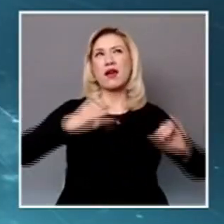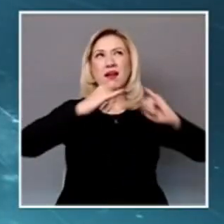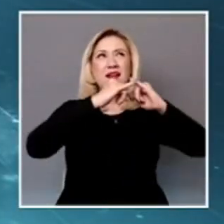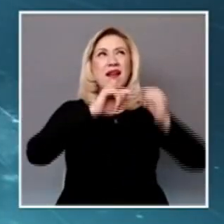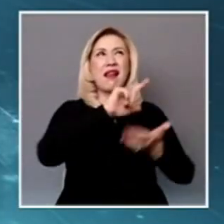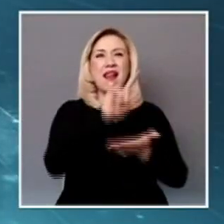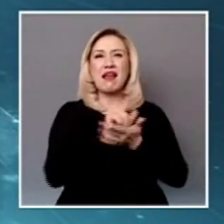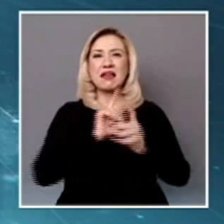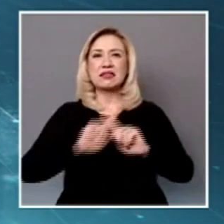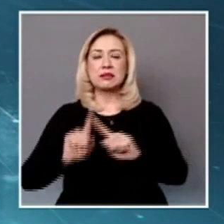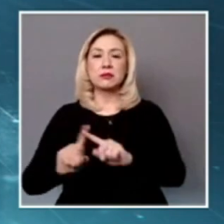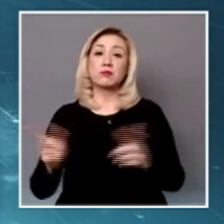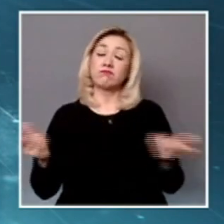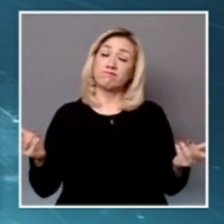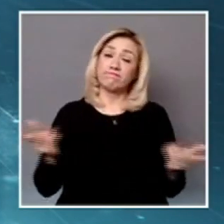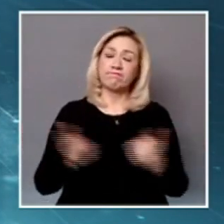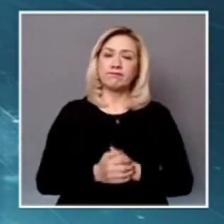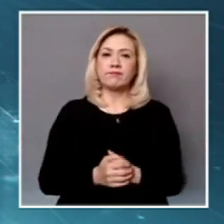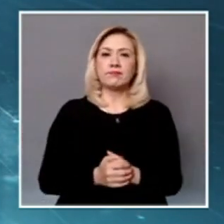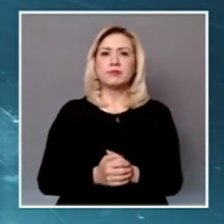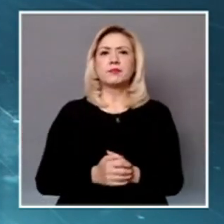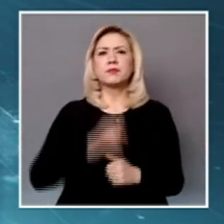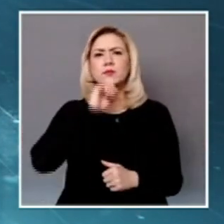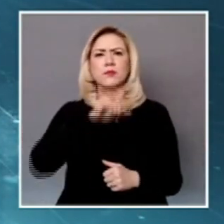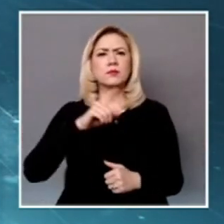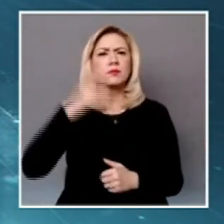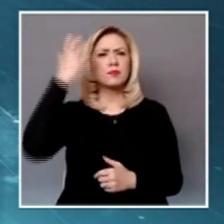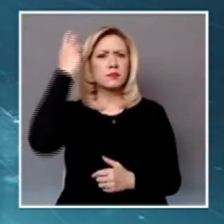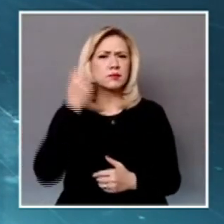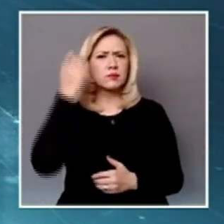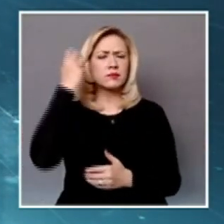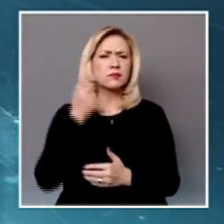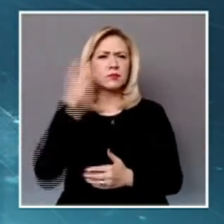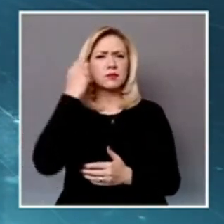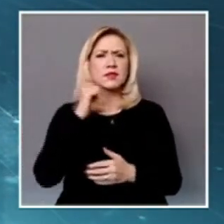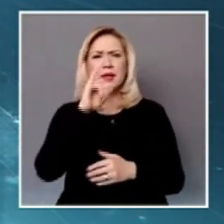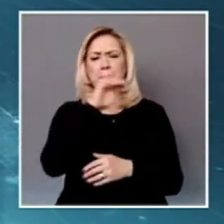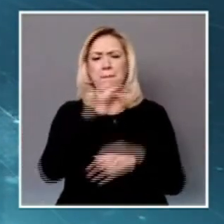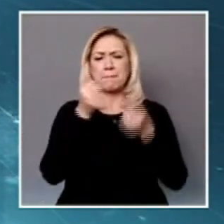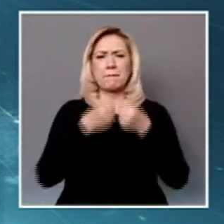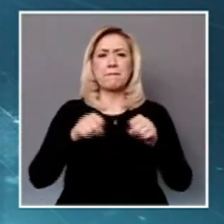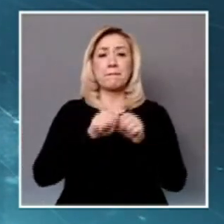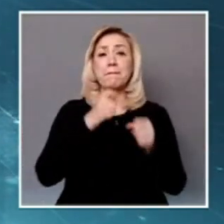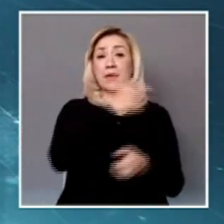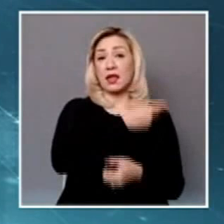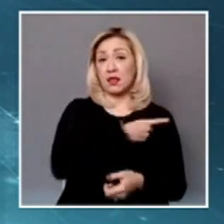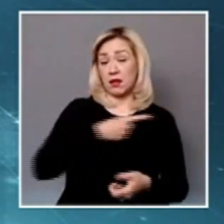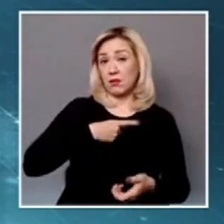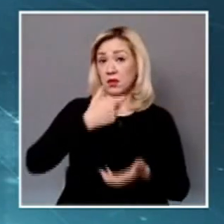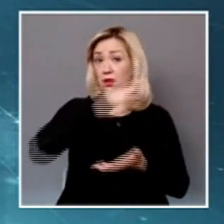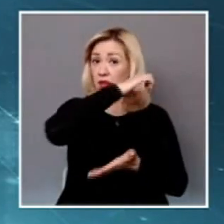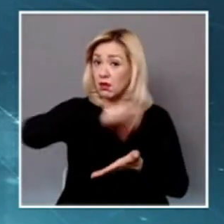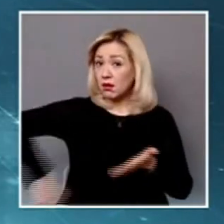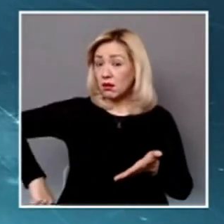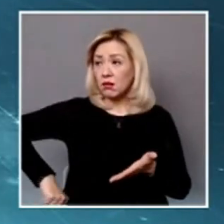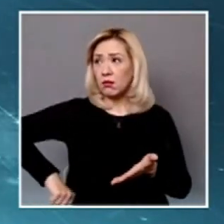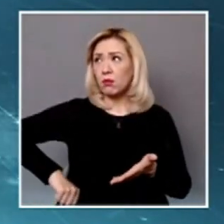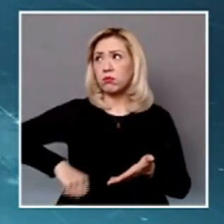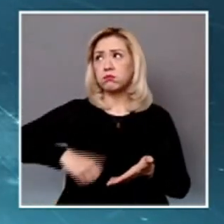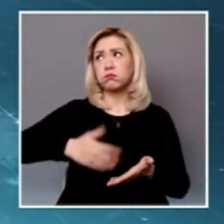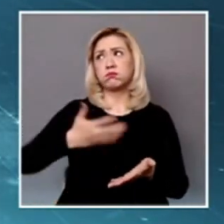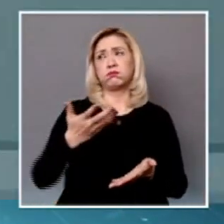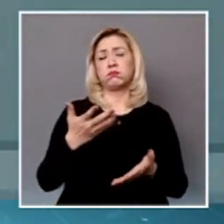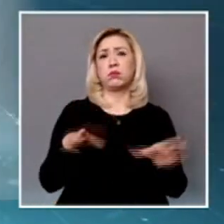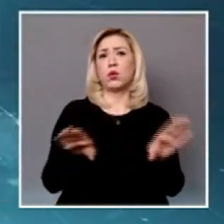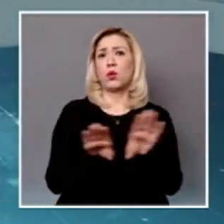Descuentos realizados a pensiones por el Seguro Social para pagar créditos no constituyen actos de autoridad para efectos del juicio